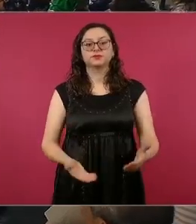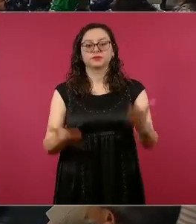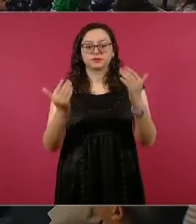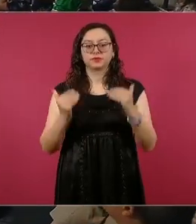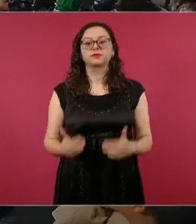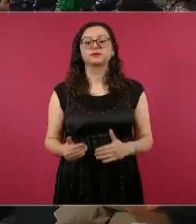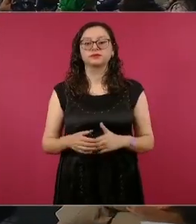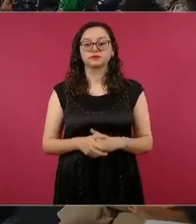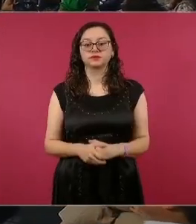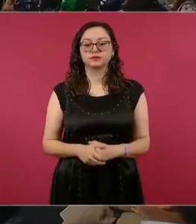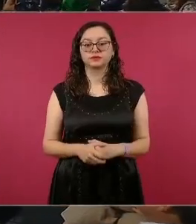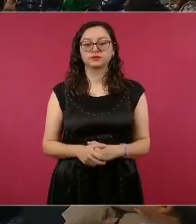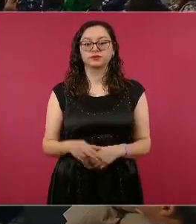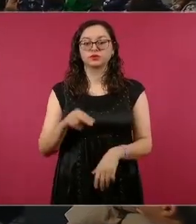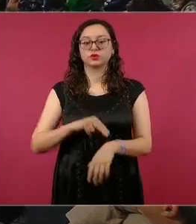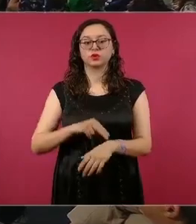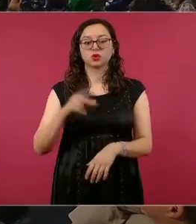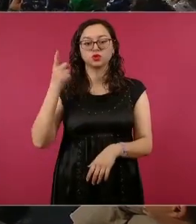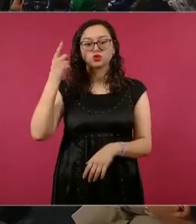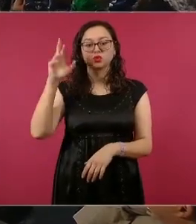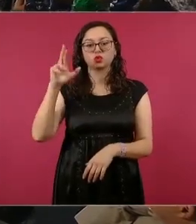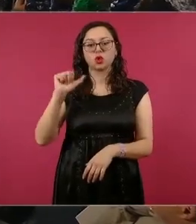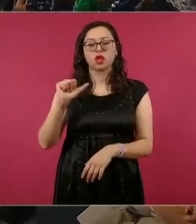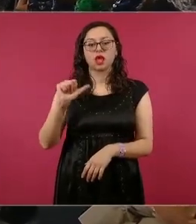doctora Alcosa.